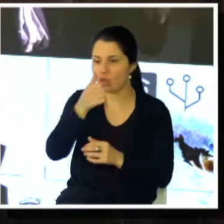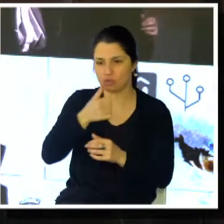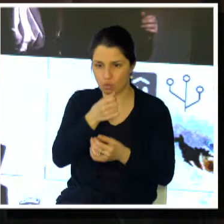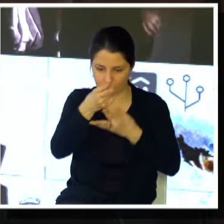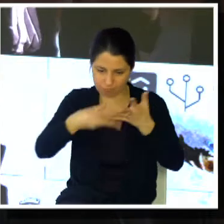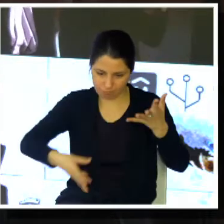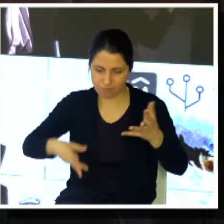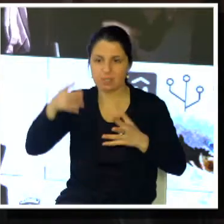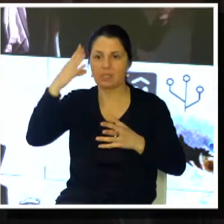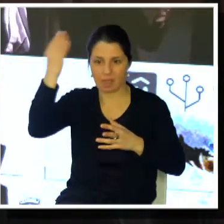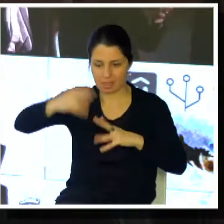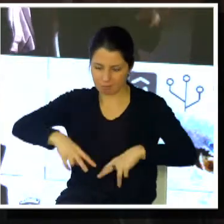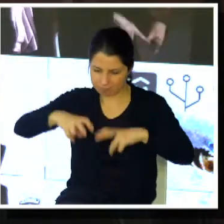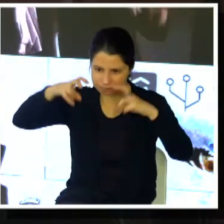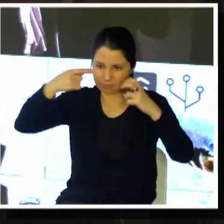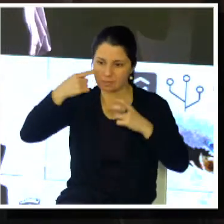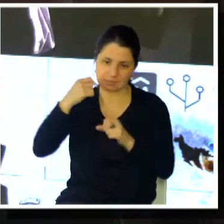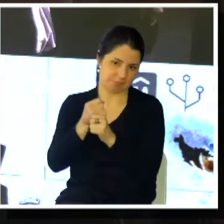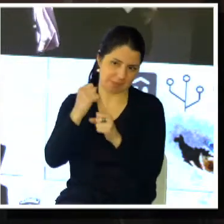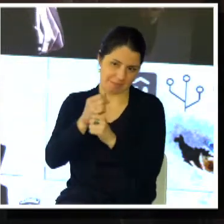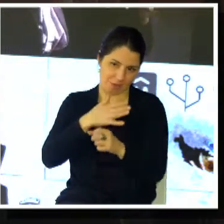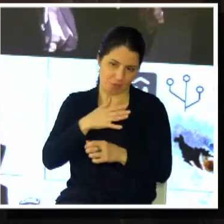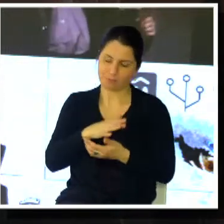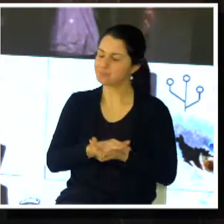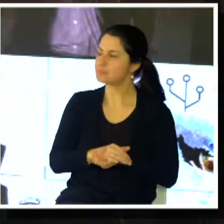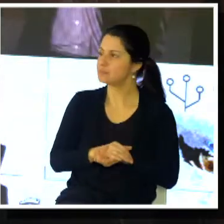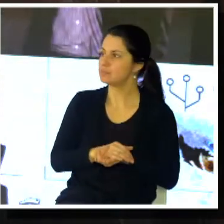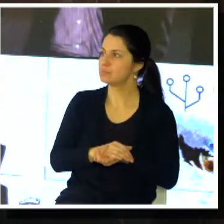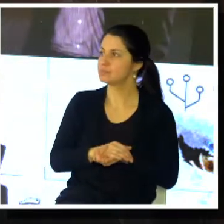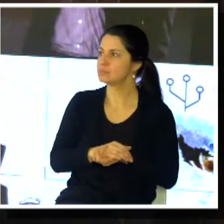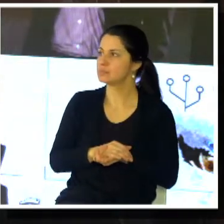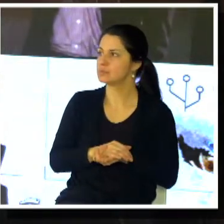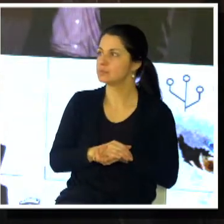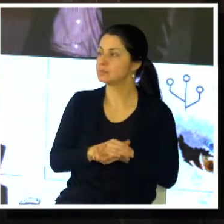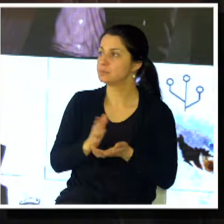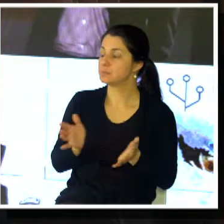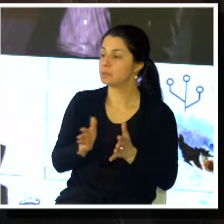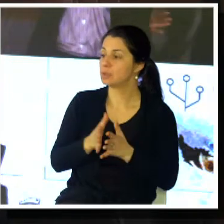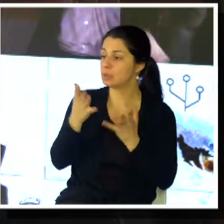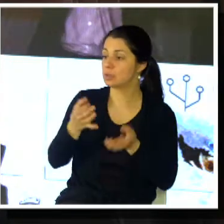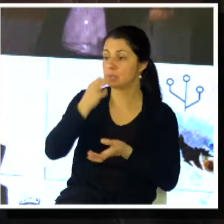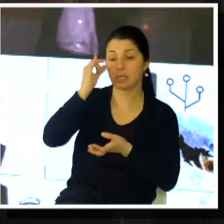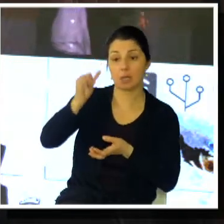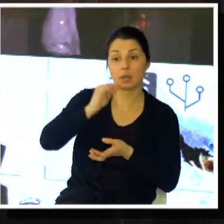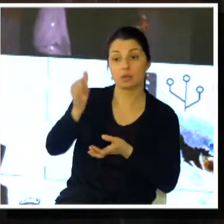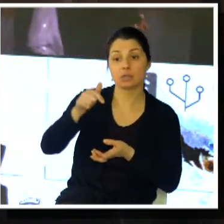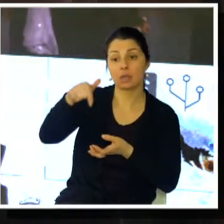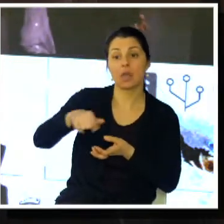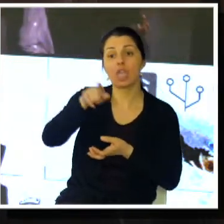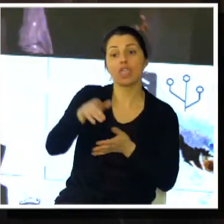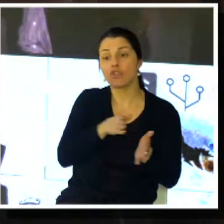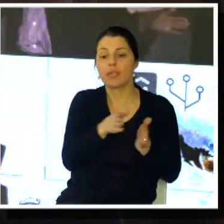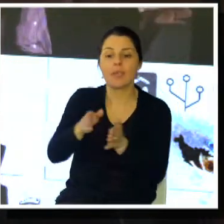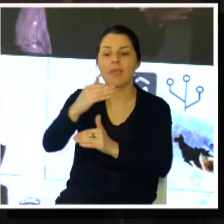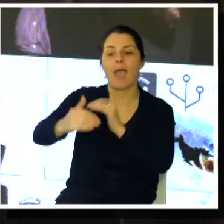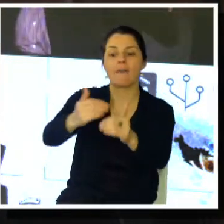estudia como parte de la tarea del operador móvil. Y bueno, quería contarles hoy un poco hacia dónde vamos avanzando